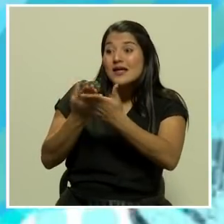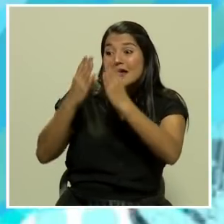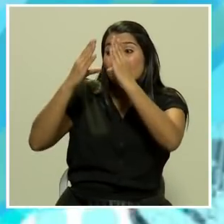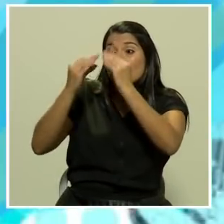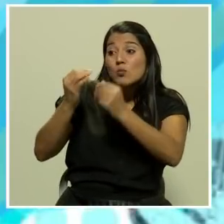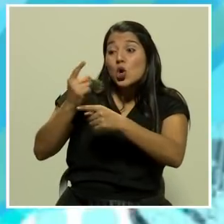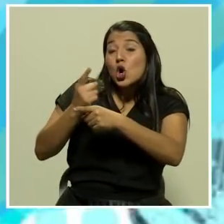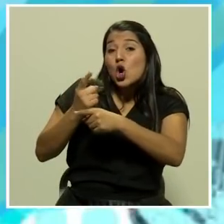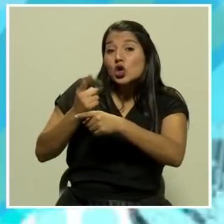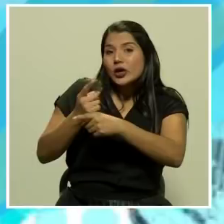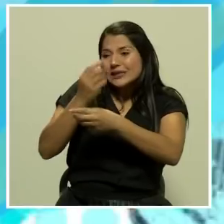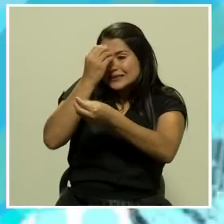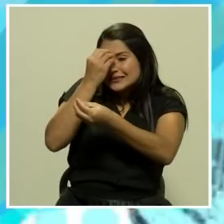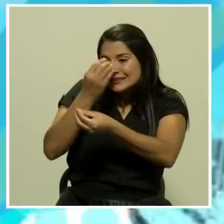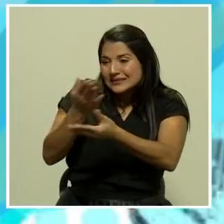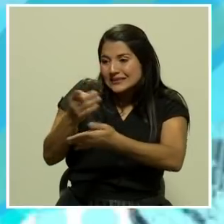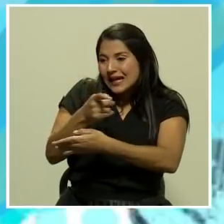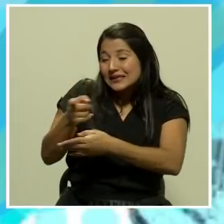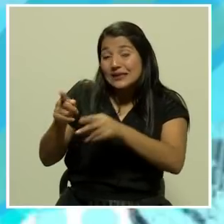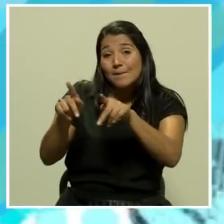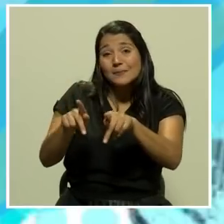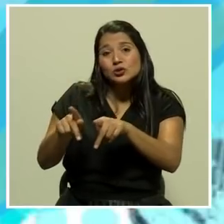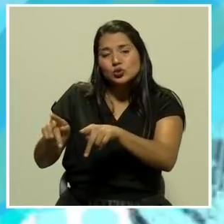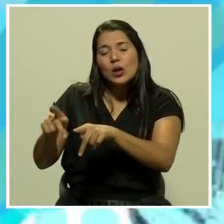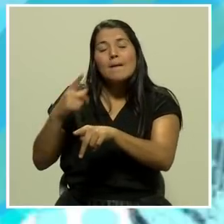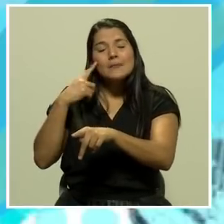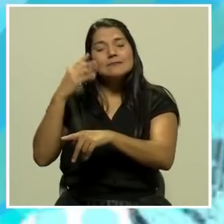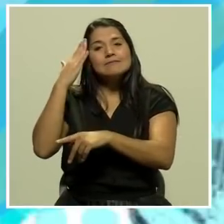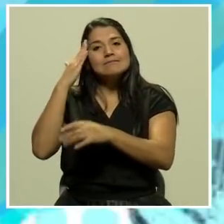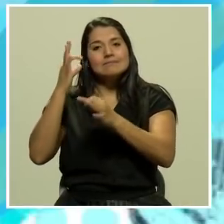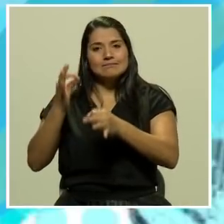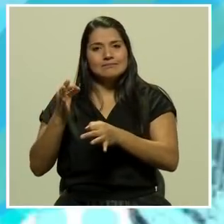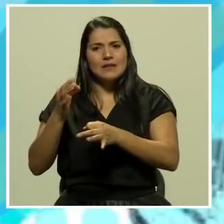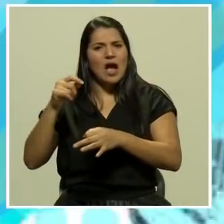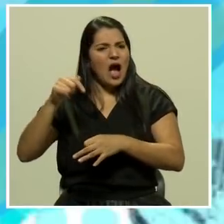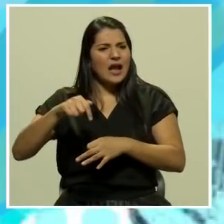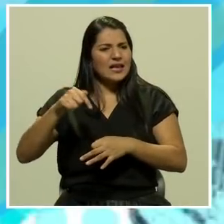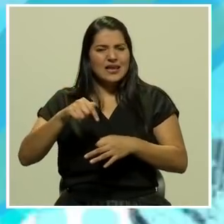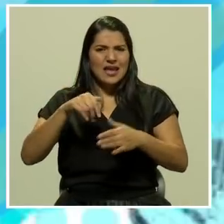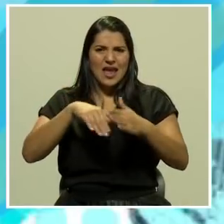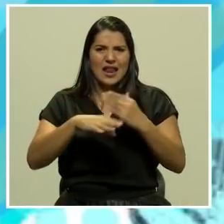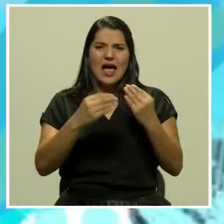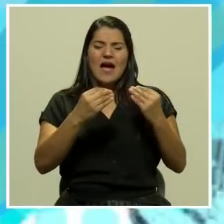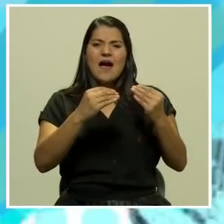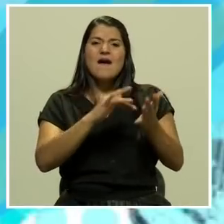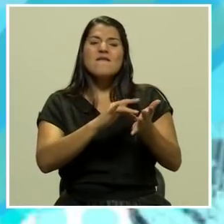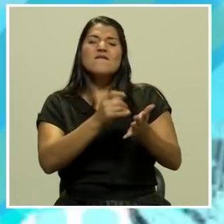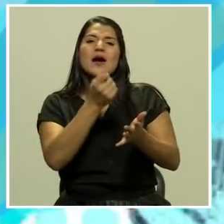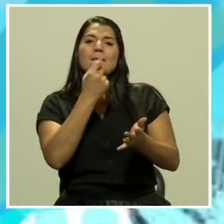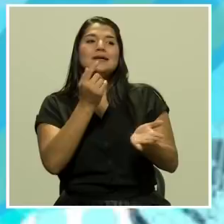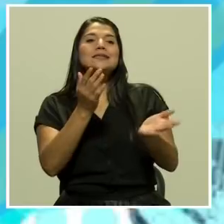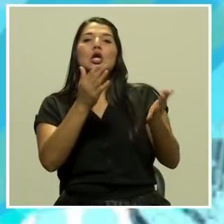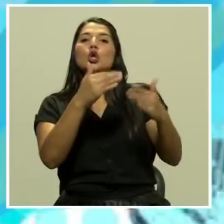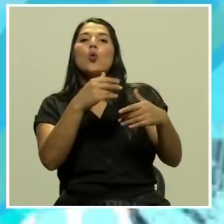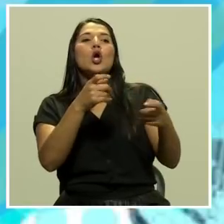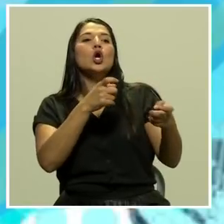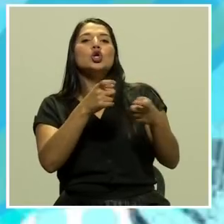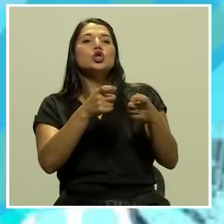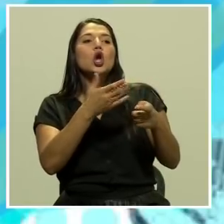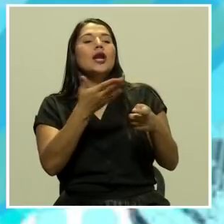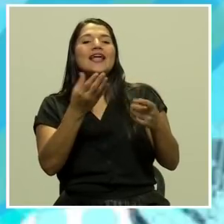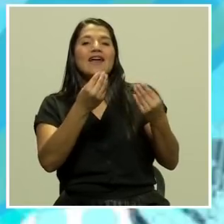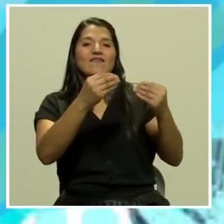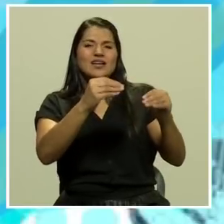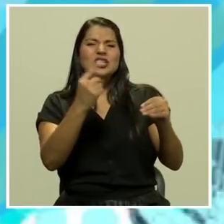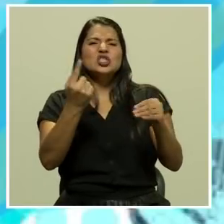tenemos, aquí cualquiera puede comprar lo que quiera en la farmacia, no hay un control en las farmacias excepto para